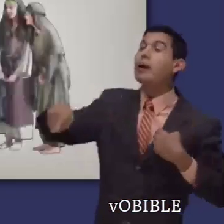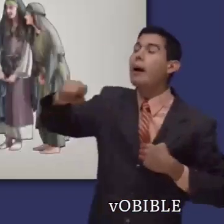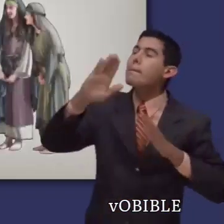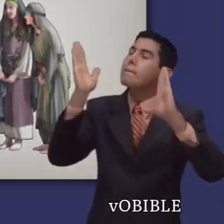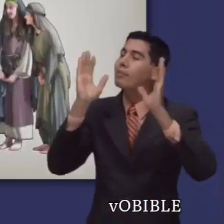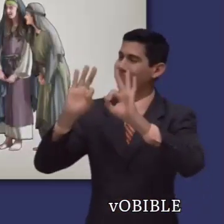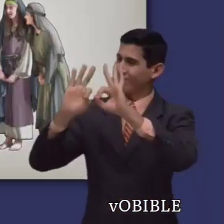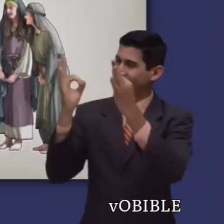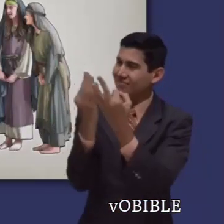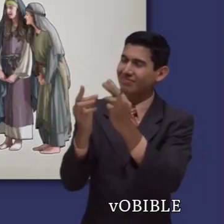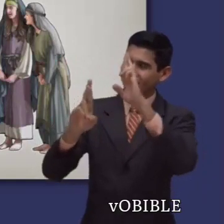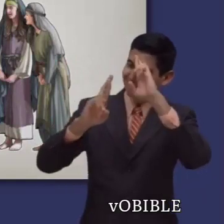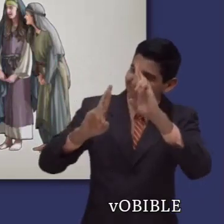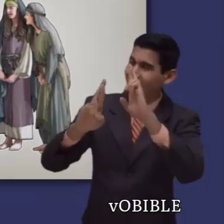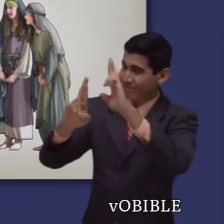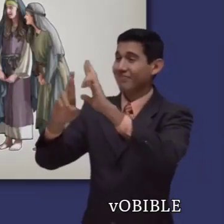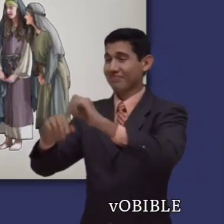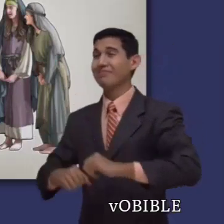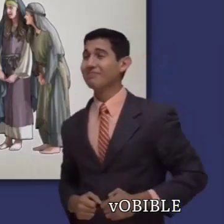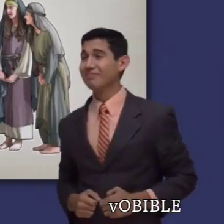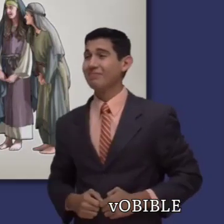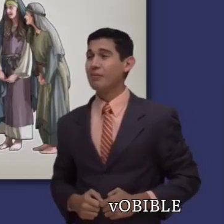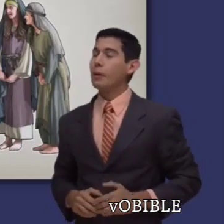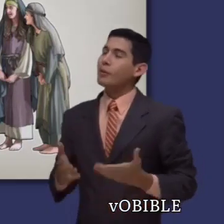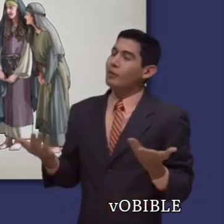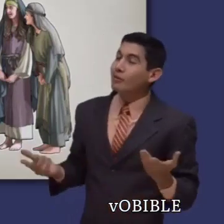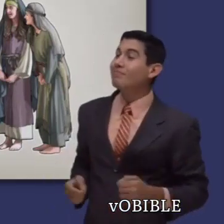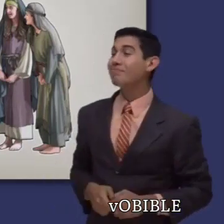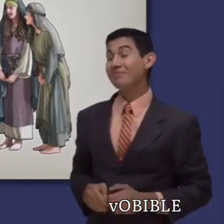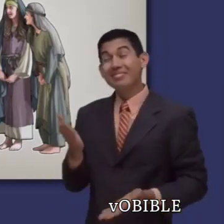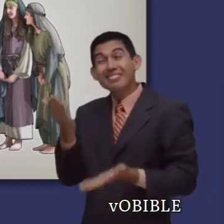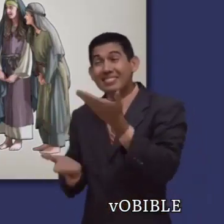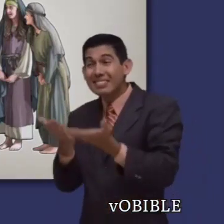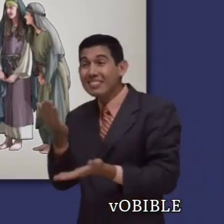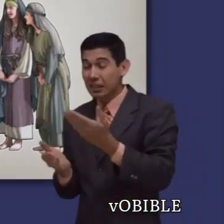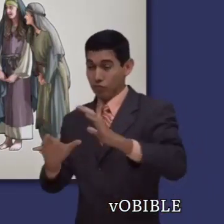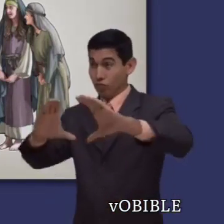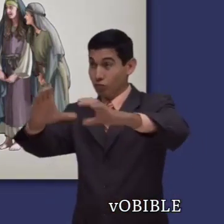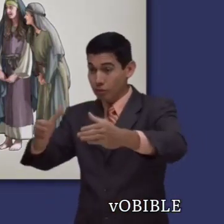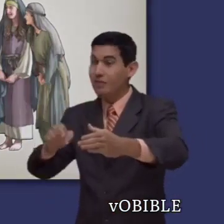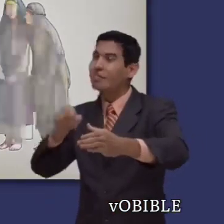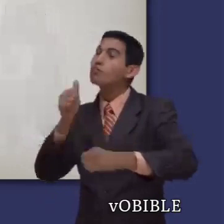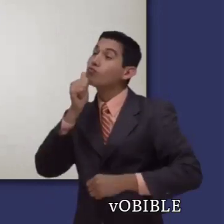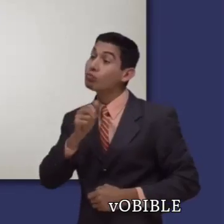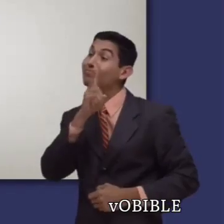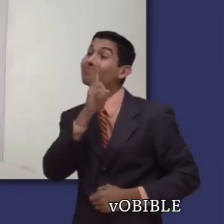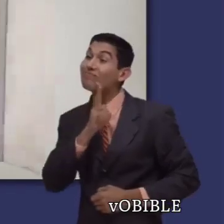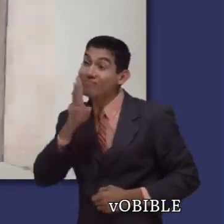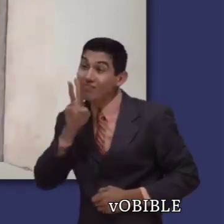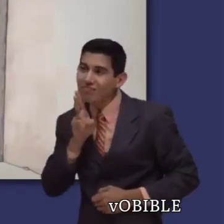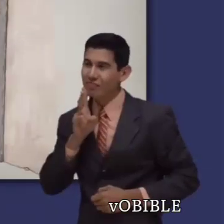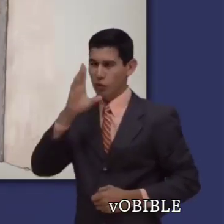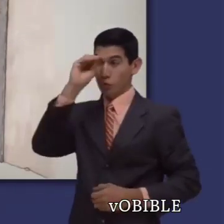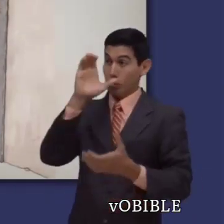como a madres y a las de menos edad como a hermanas. Le explica a Timoteo que si es necesario, las congregaciones deben